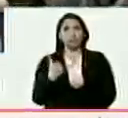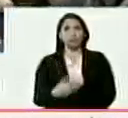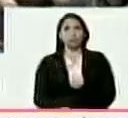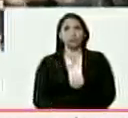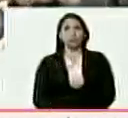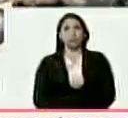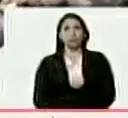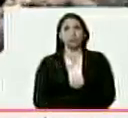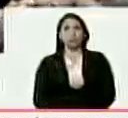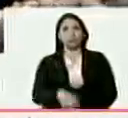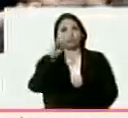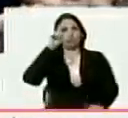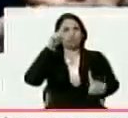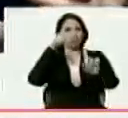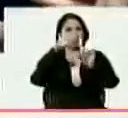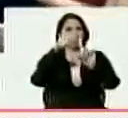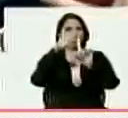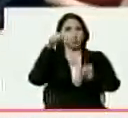en el marco de